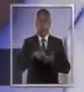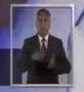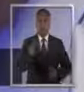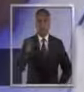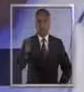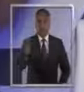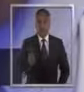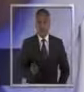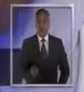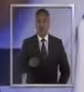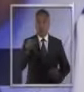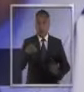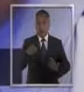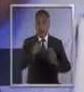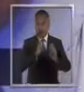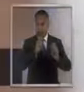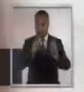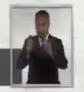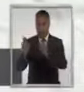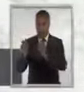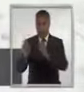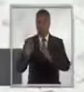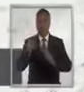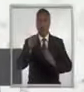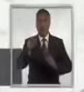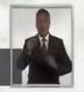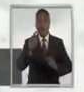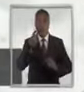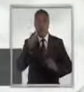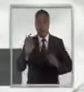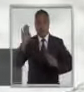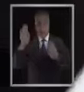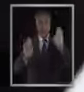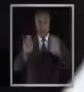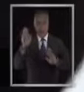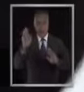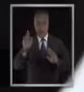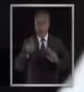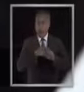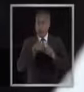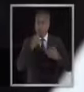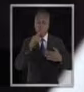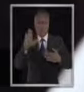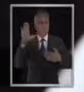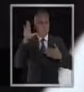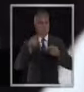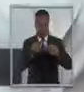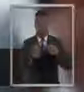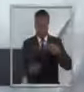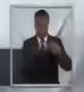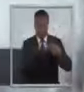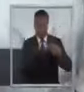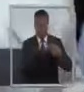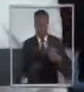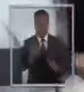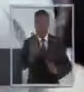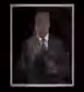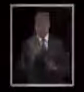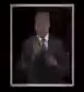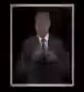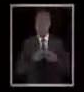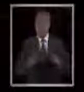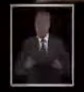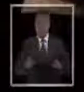En esta campaña, los candidatos van a prometer lo humano y lo divino. Pero hay una diferencia. Yo fui